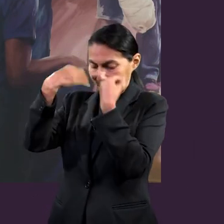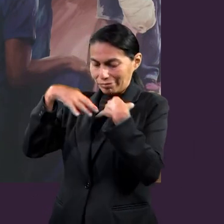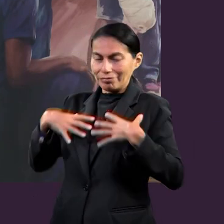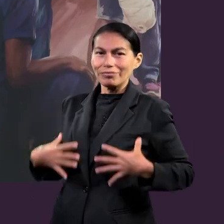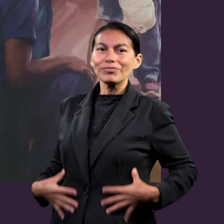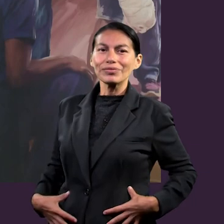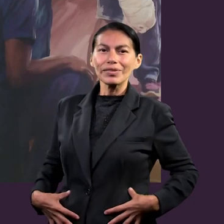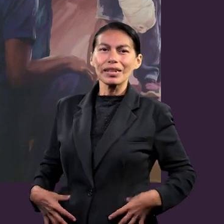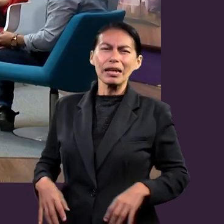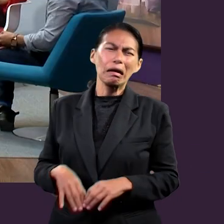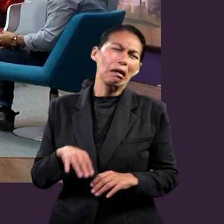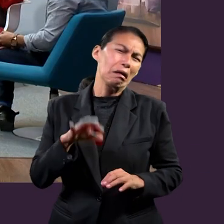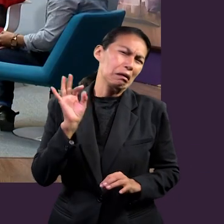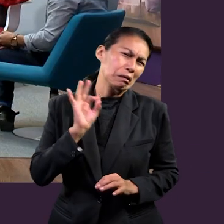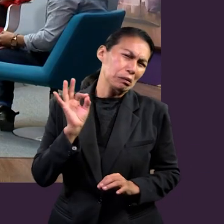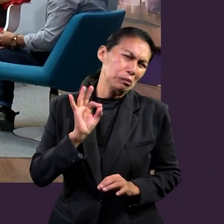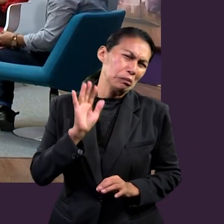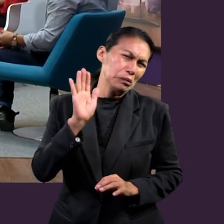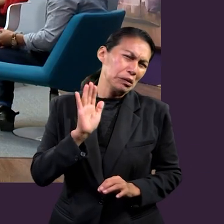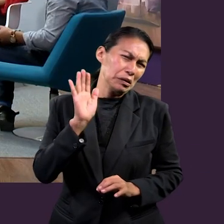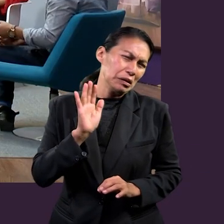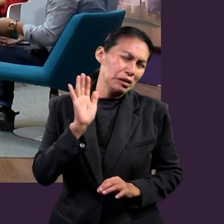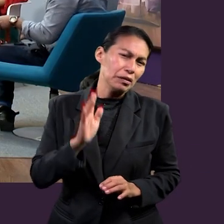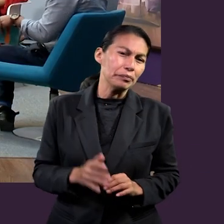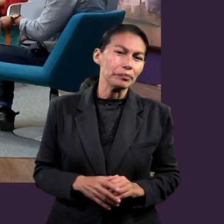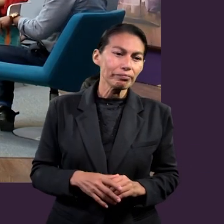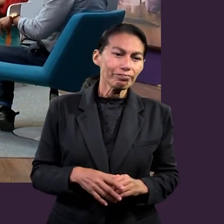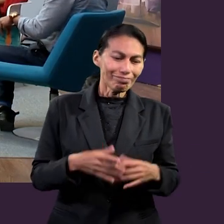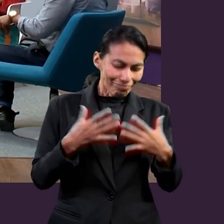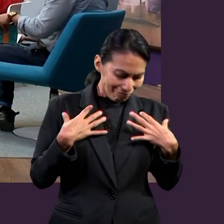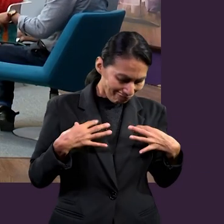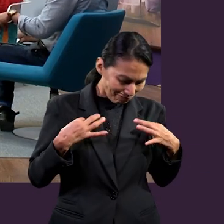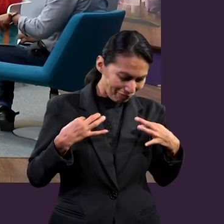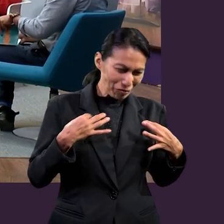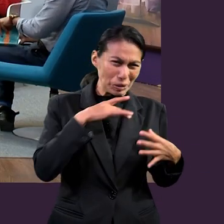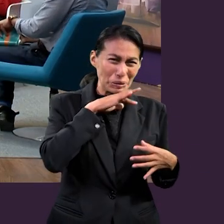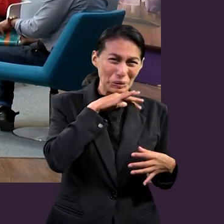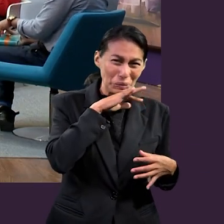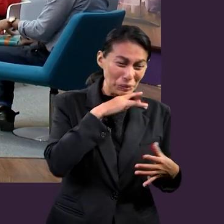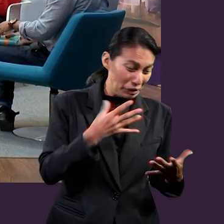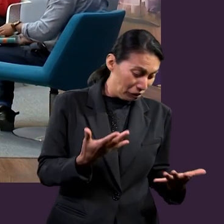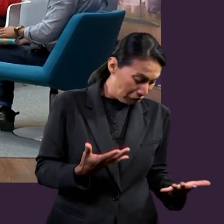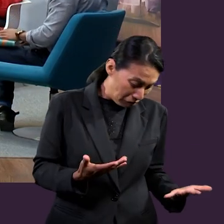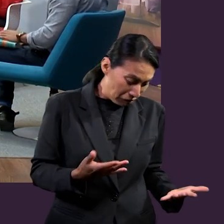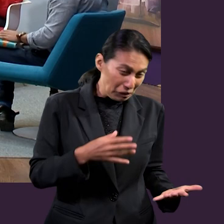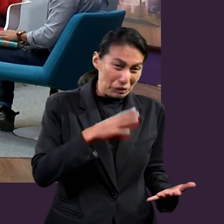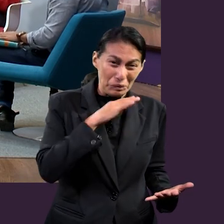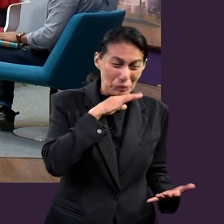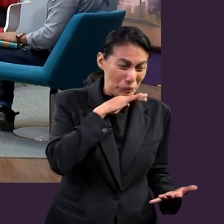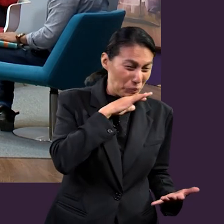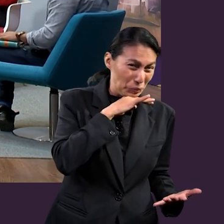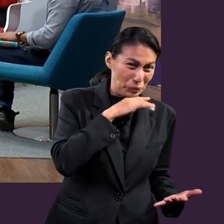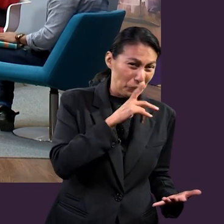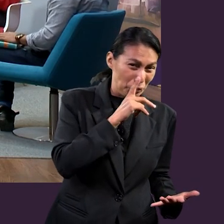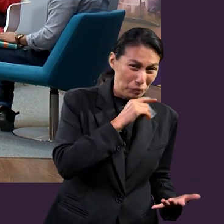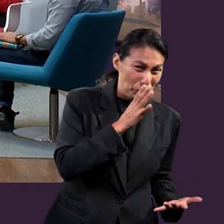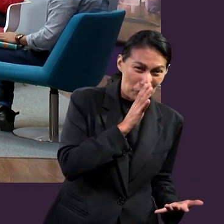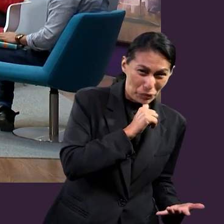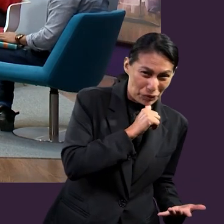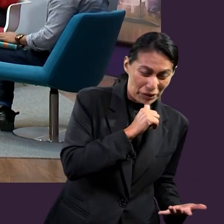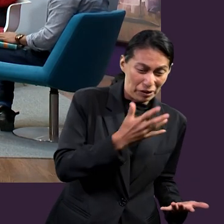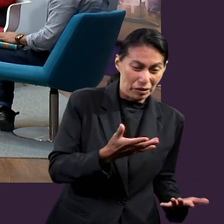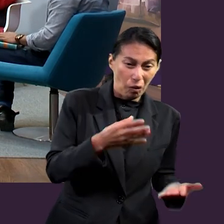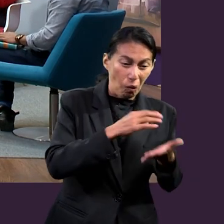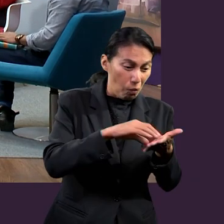llevamos rato con él, o pantalón o camisa, y está todo sucio. Entonces, no podemos comprarnos más, pero Dios es el que nos da.